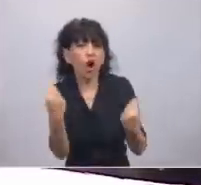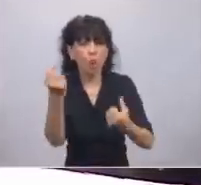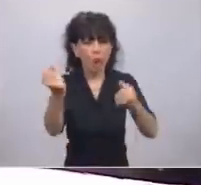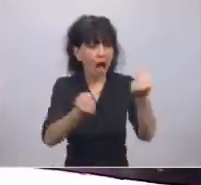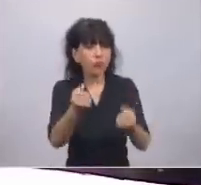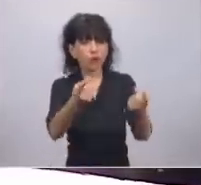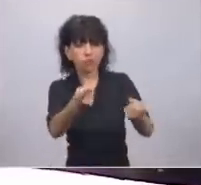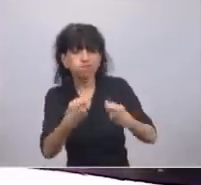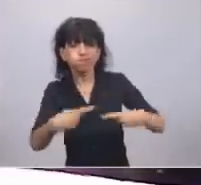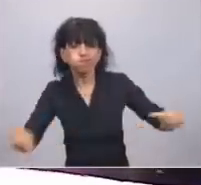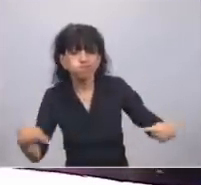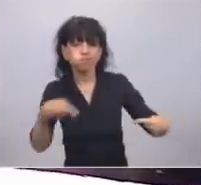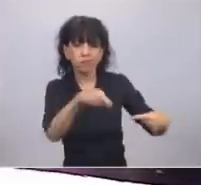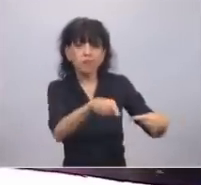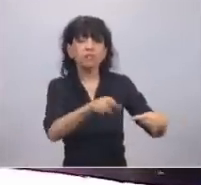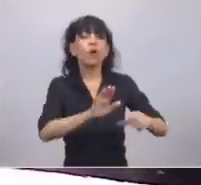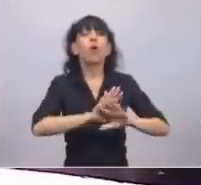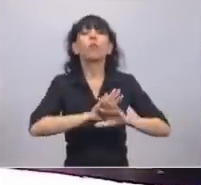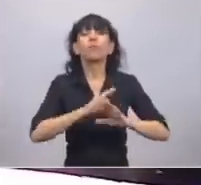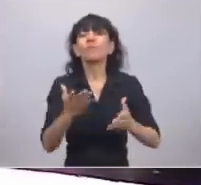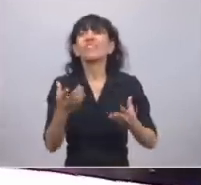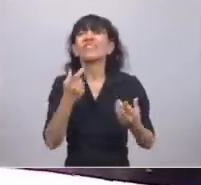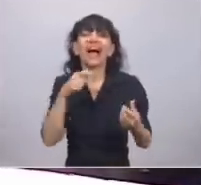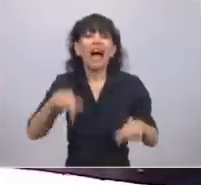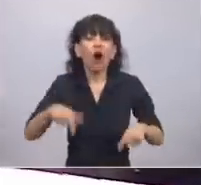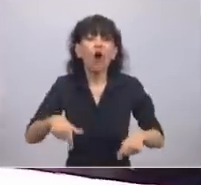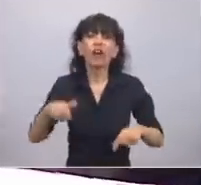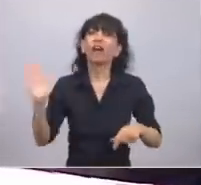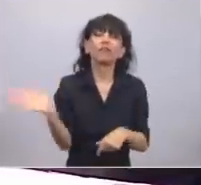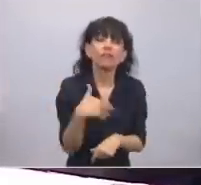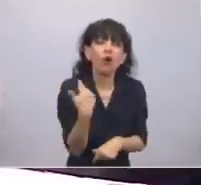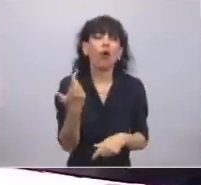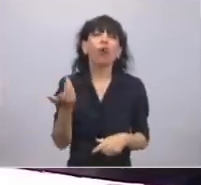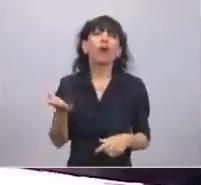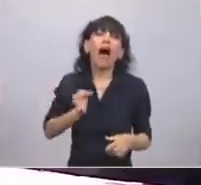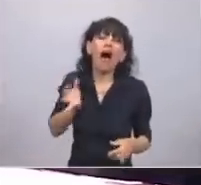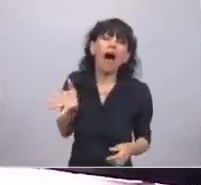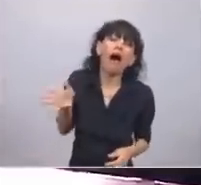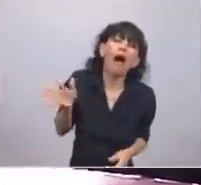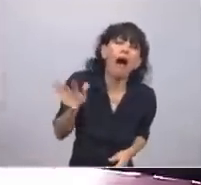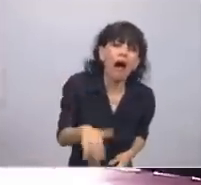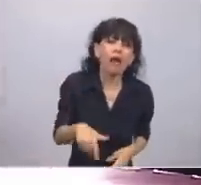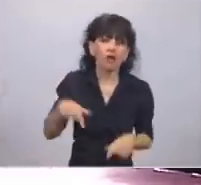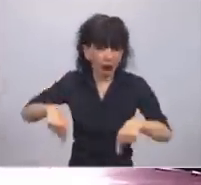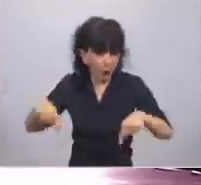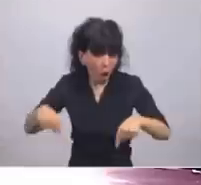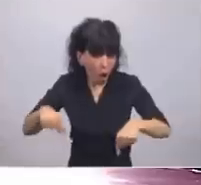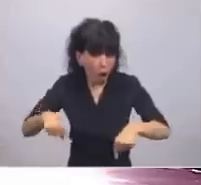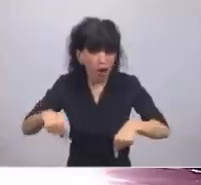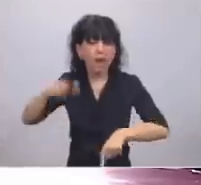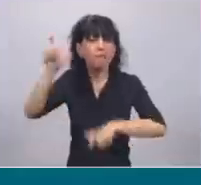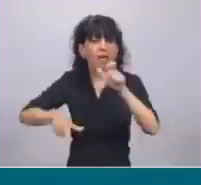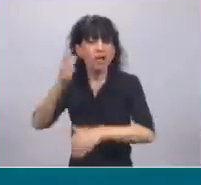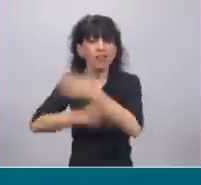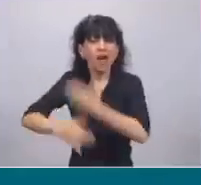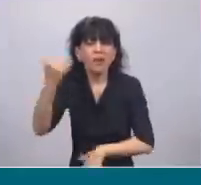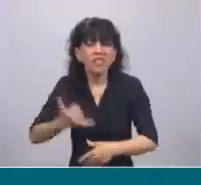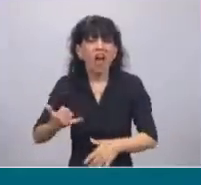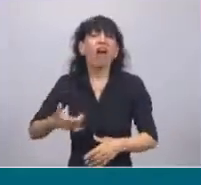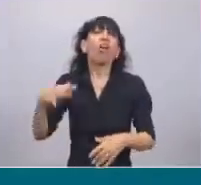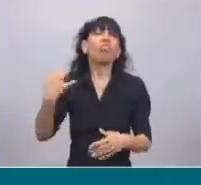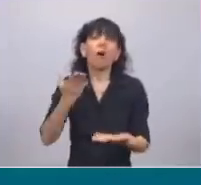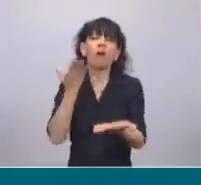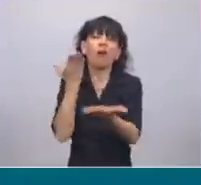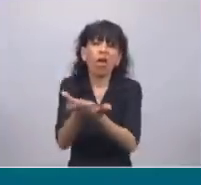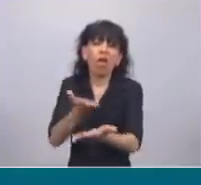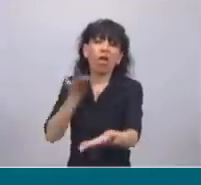que termine con ese peregrinar que todos los años tienen que vivir con la renovación